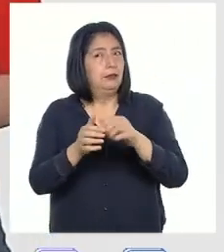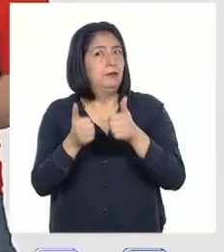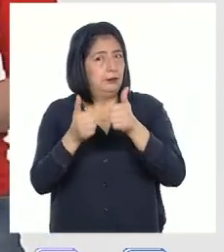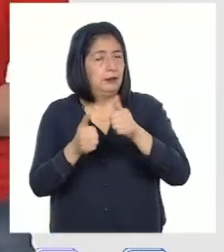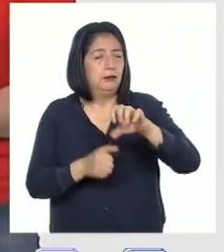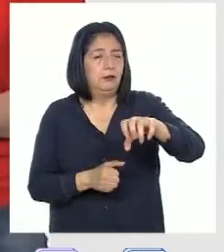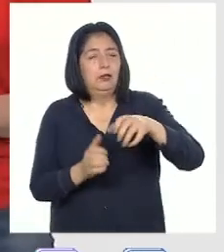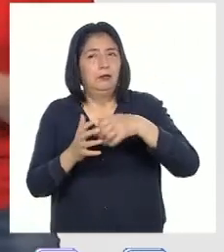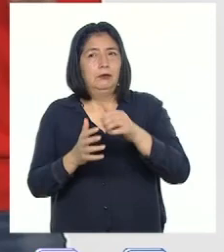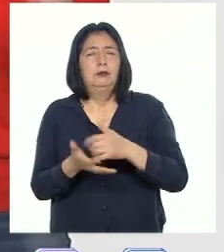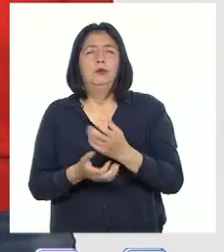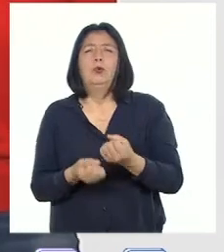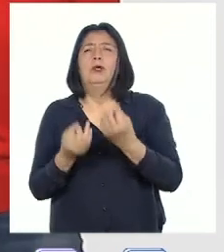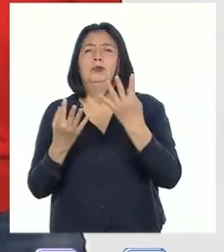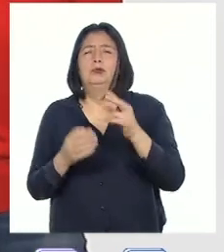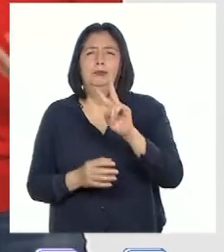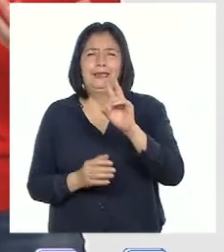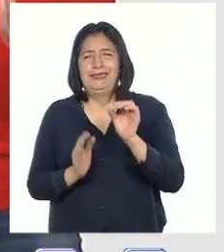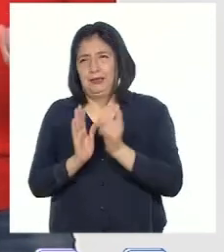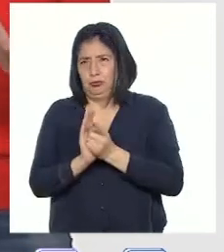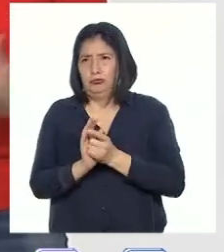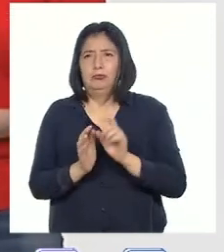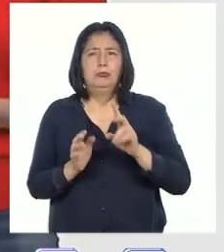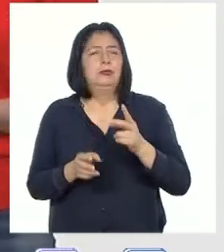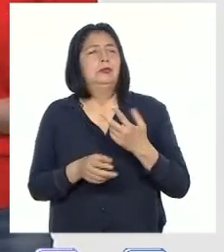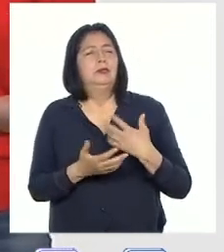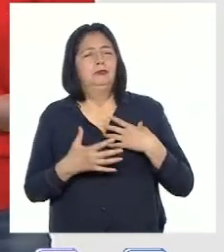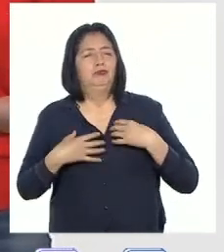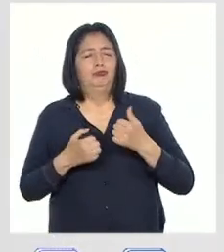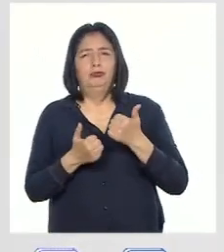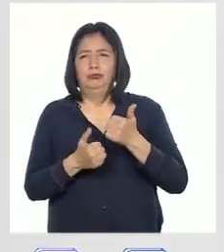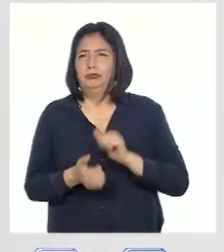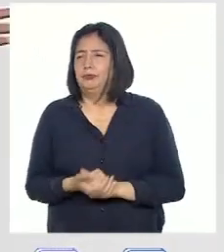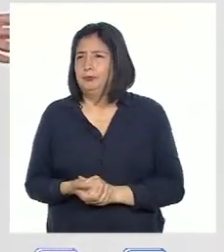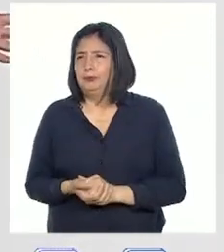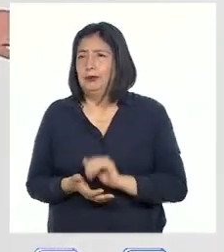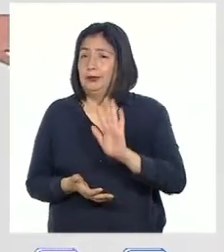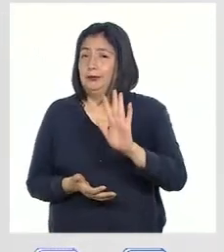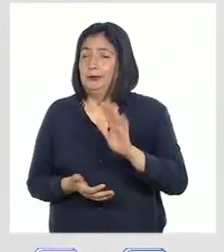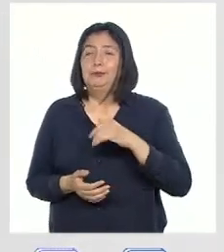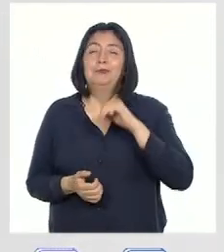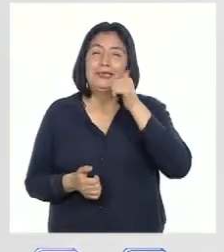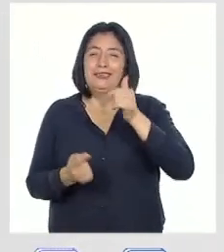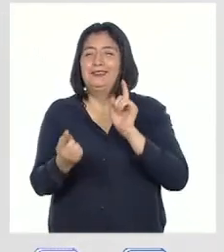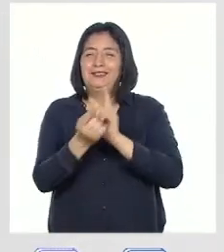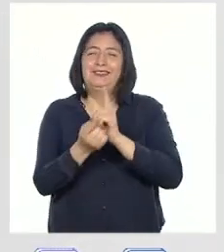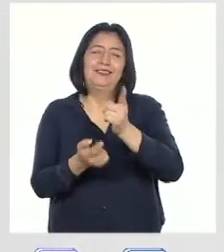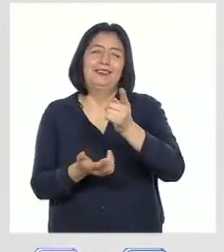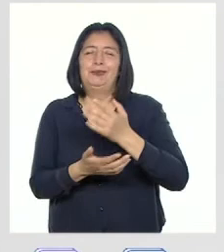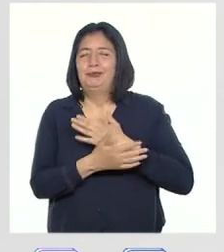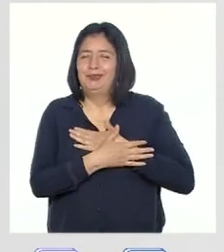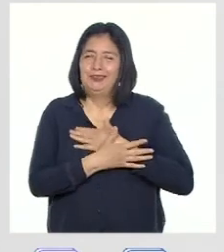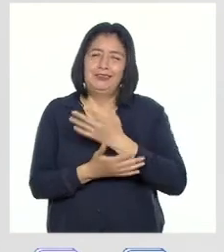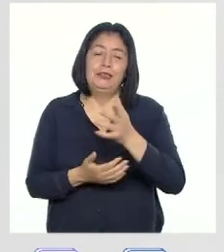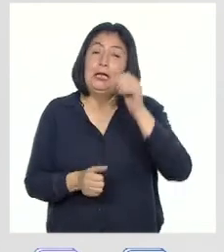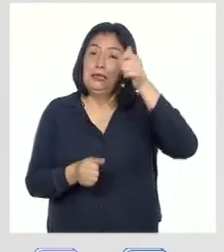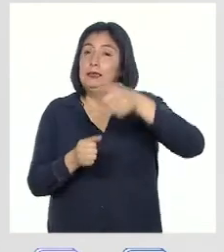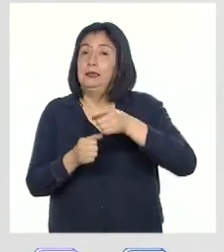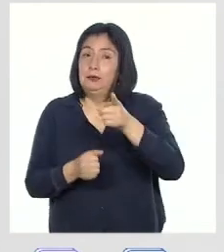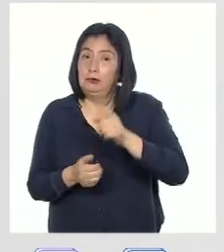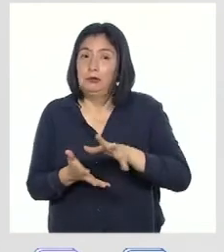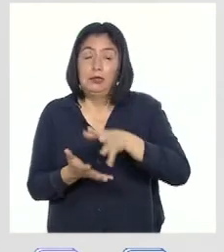manos con agua y con jabón por lo menos durante 20 segundos para mantener nuestra salud. Nos vemos mañana, chicos queridos. Y